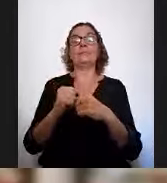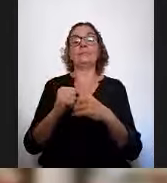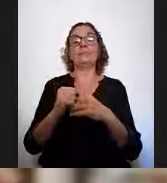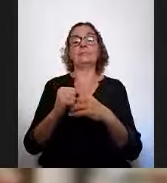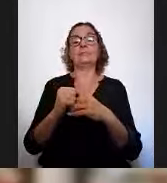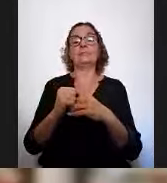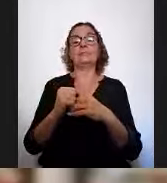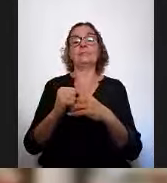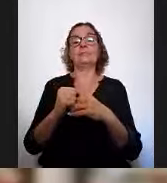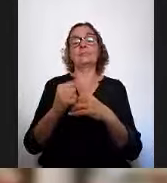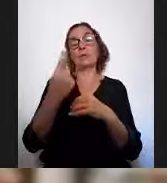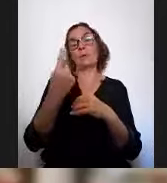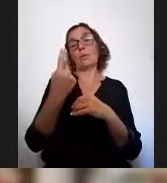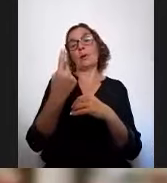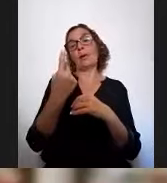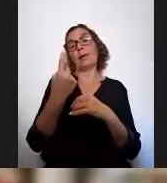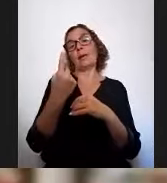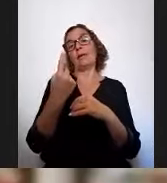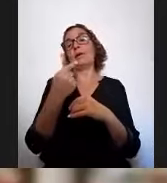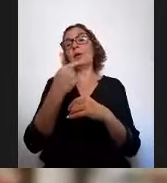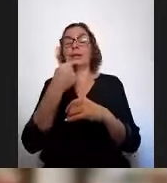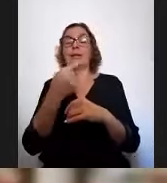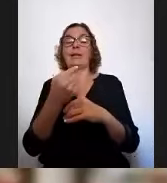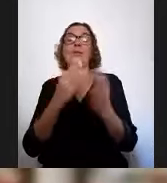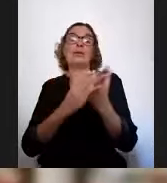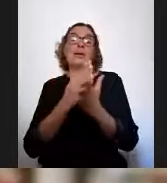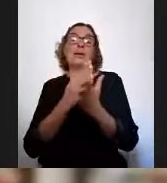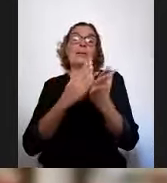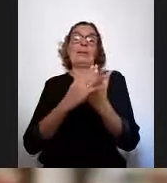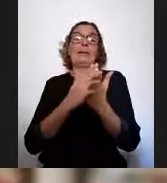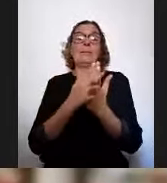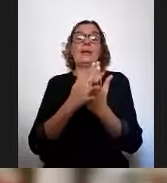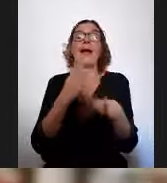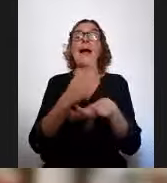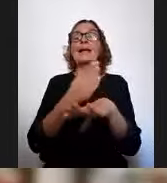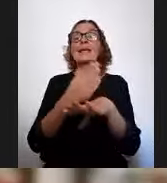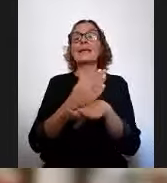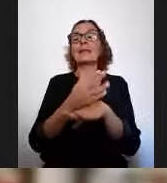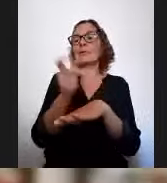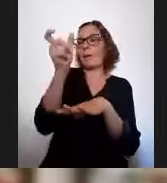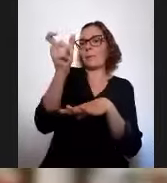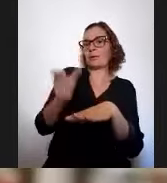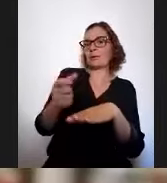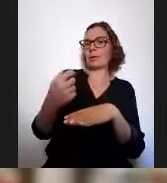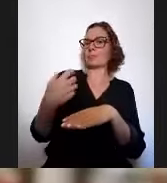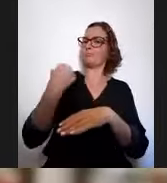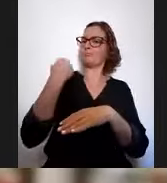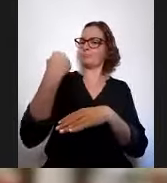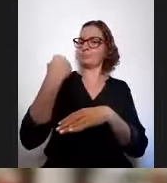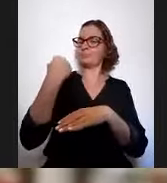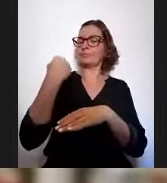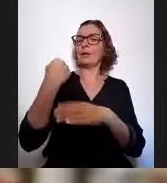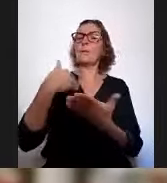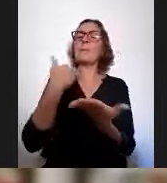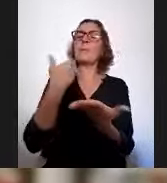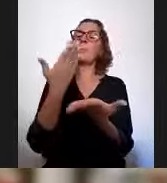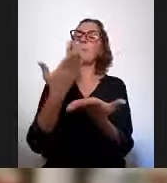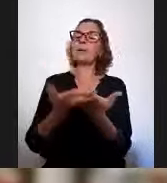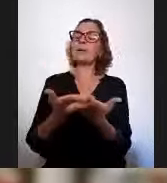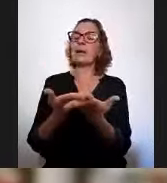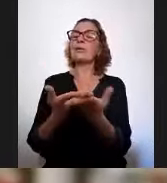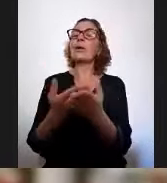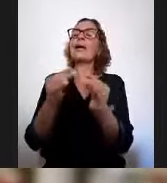una de las cosas que decimos es, antes de ser un emprendedor, plantearnos si